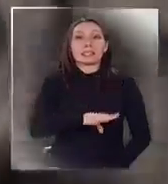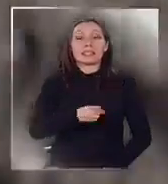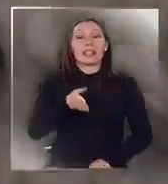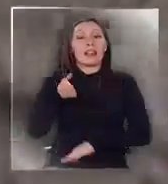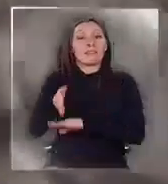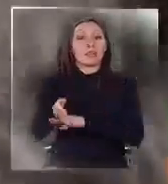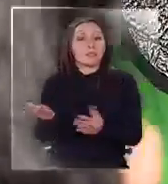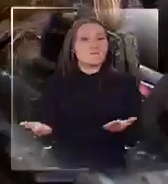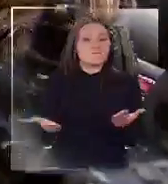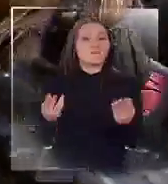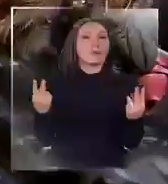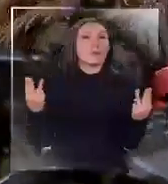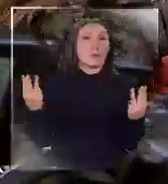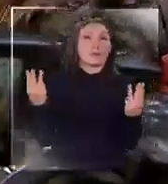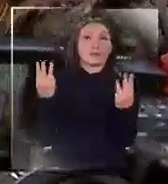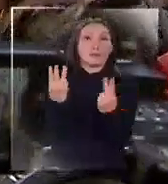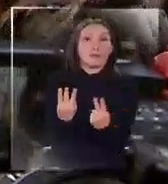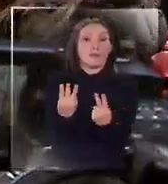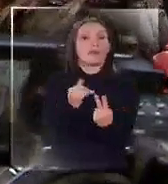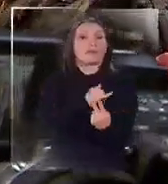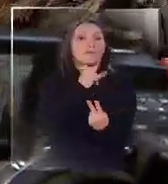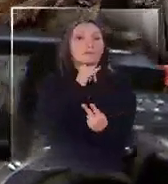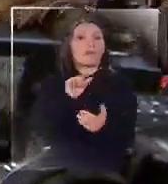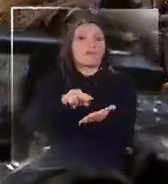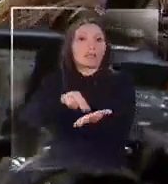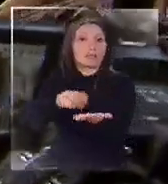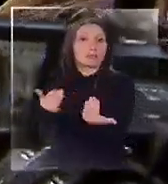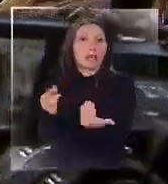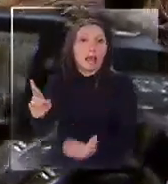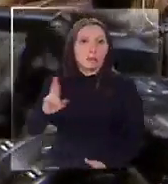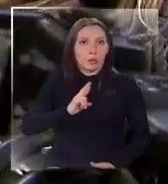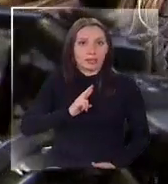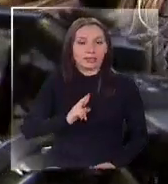pero aún están a la espera de una respuesta